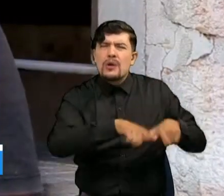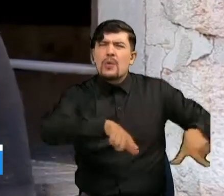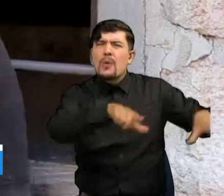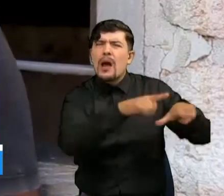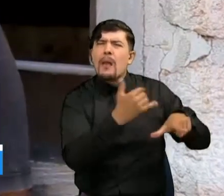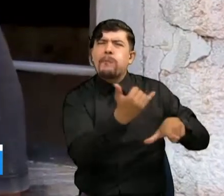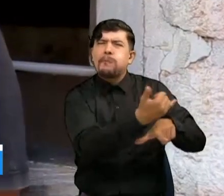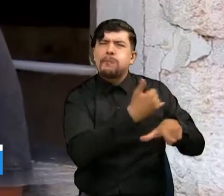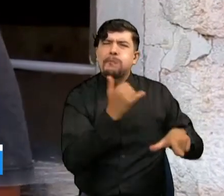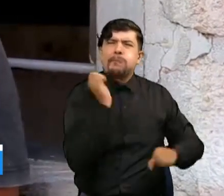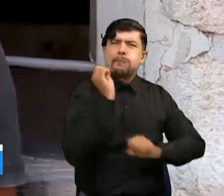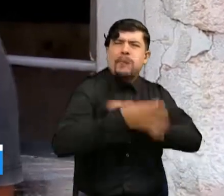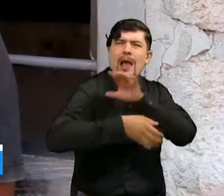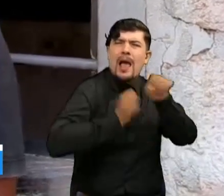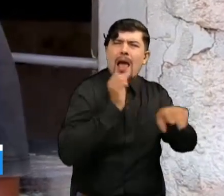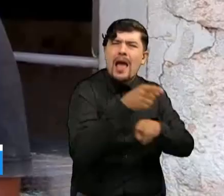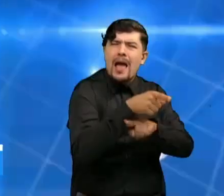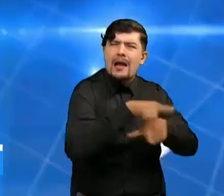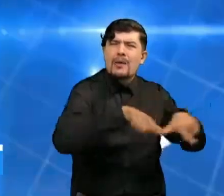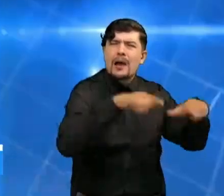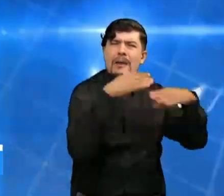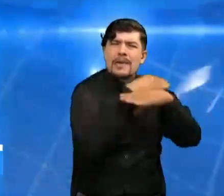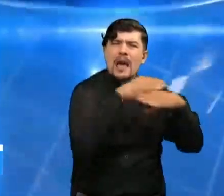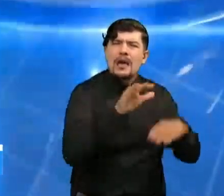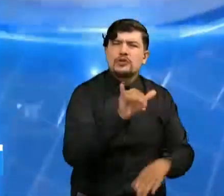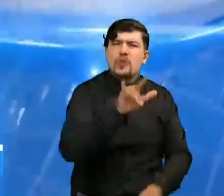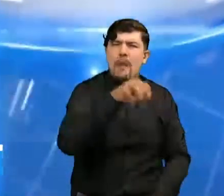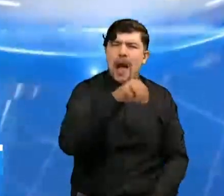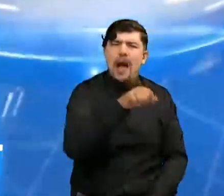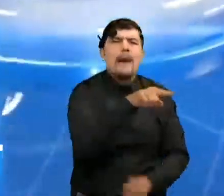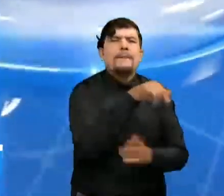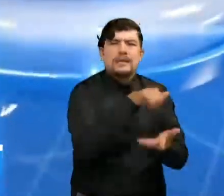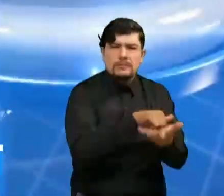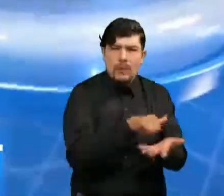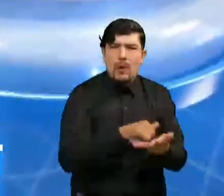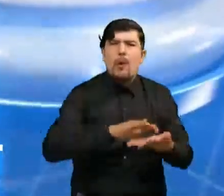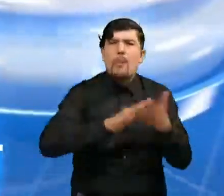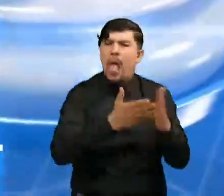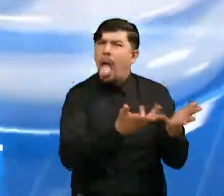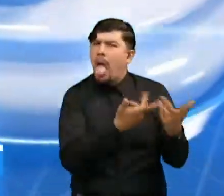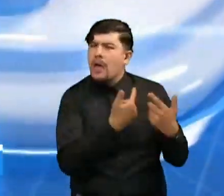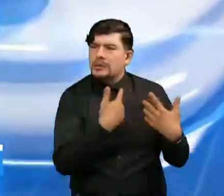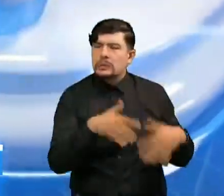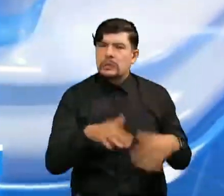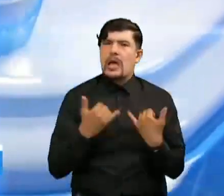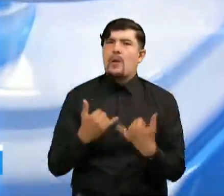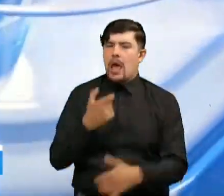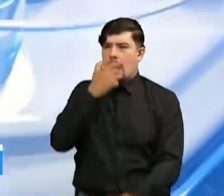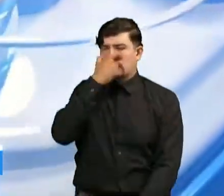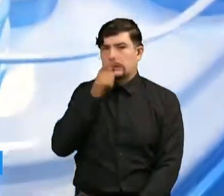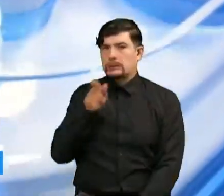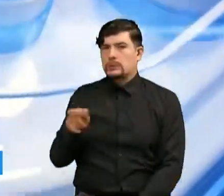como que es basura el municipio para palabra yuma hasta el momento la policía nacional no se ha pronunciado frente a este hecho